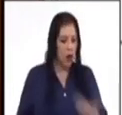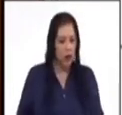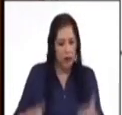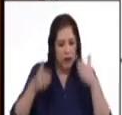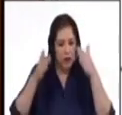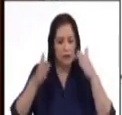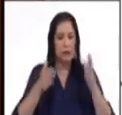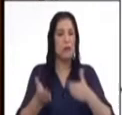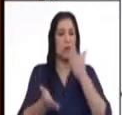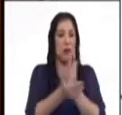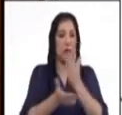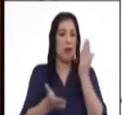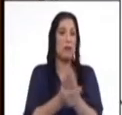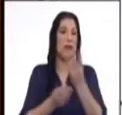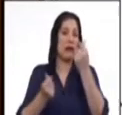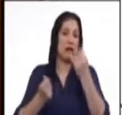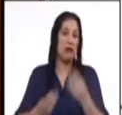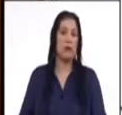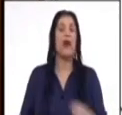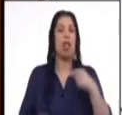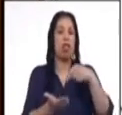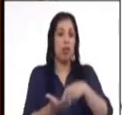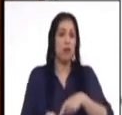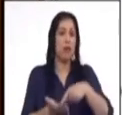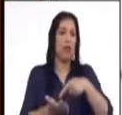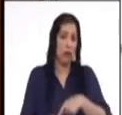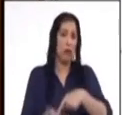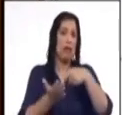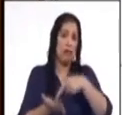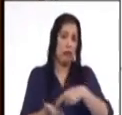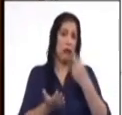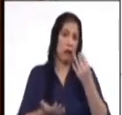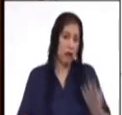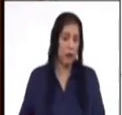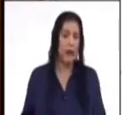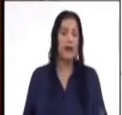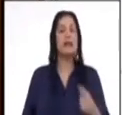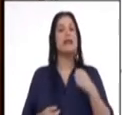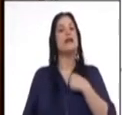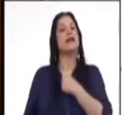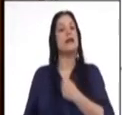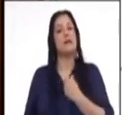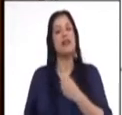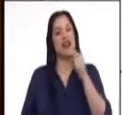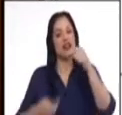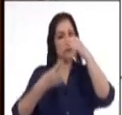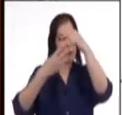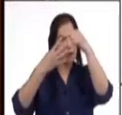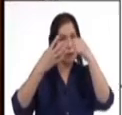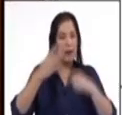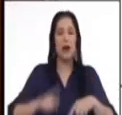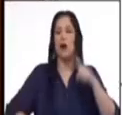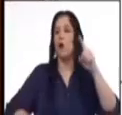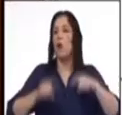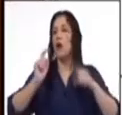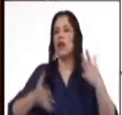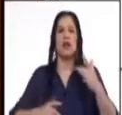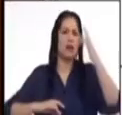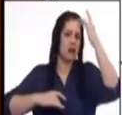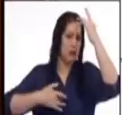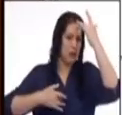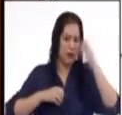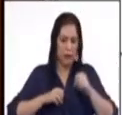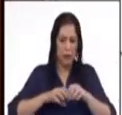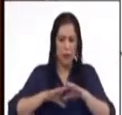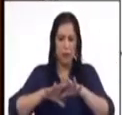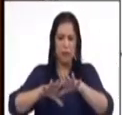vive en permanente crisis y déficit fiscal. Lamentablemente, esas son las condiciones para que cualquier tipo de epidemia